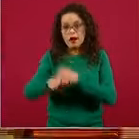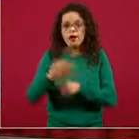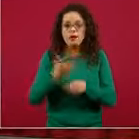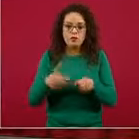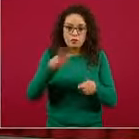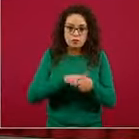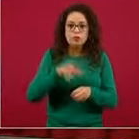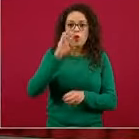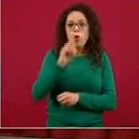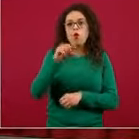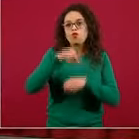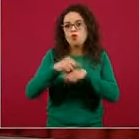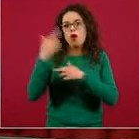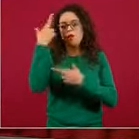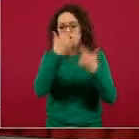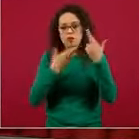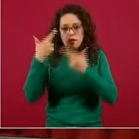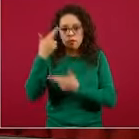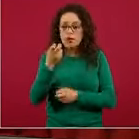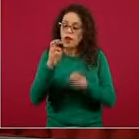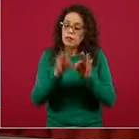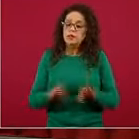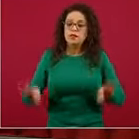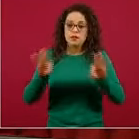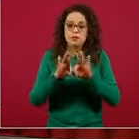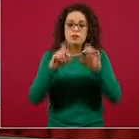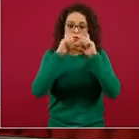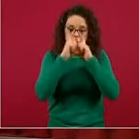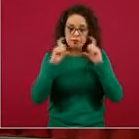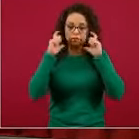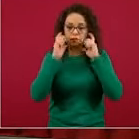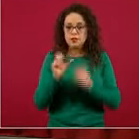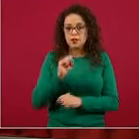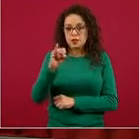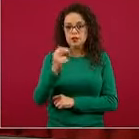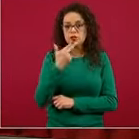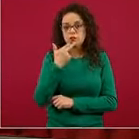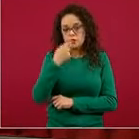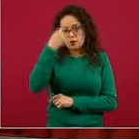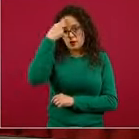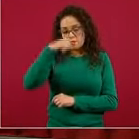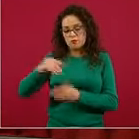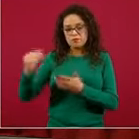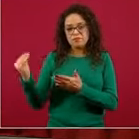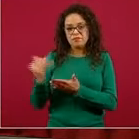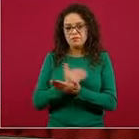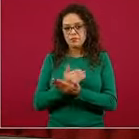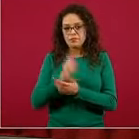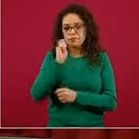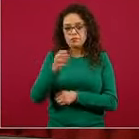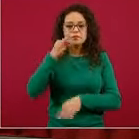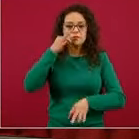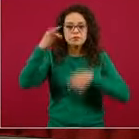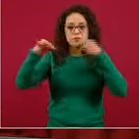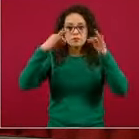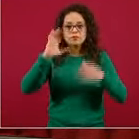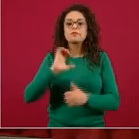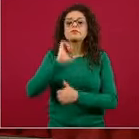la importancia de utilizar el cubreboca para disminuir la posibilidad de expulsar